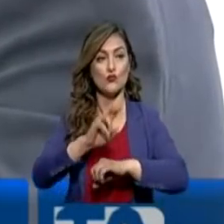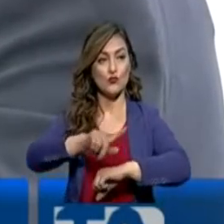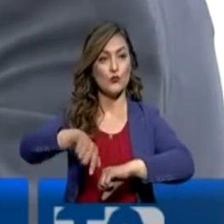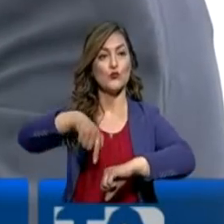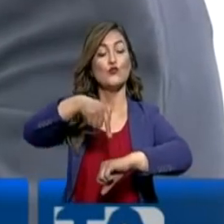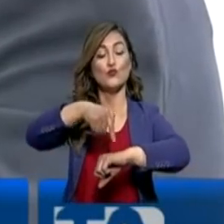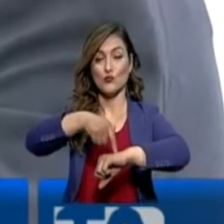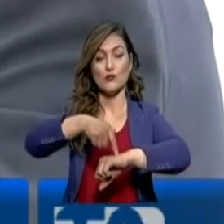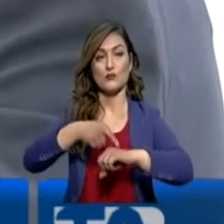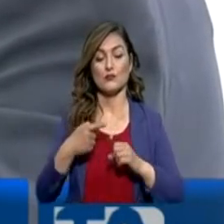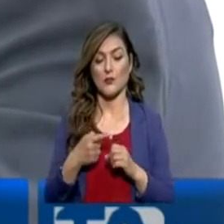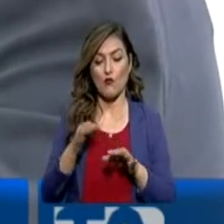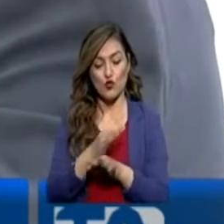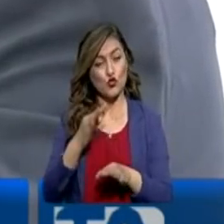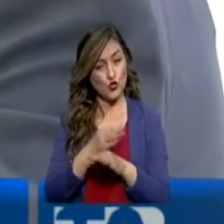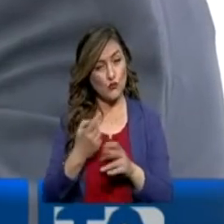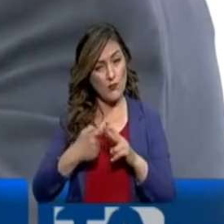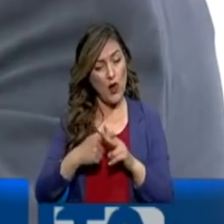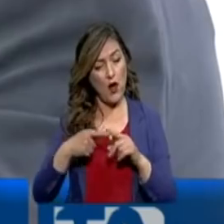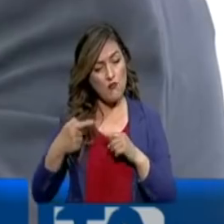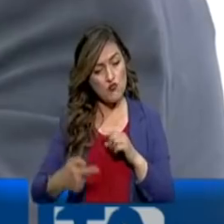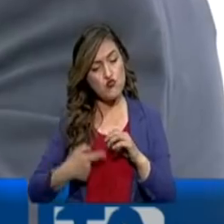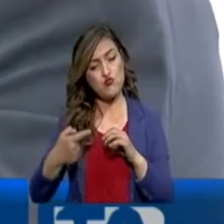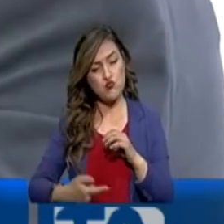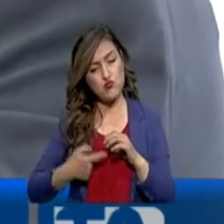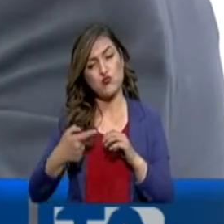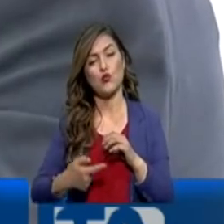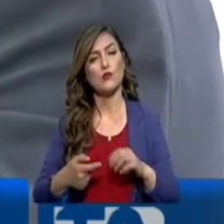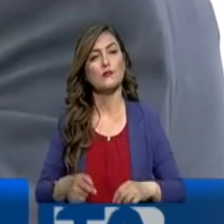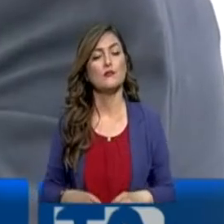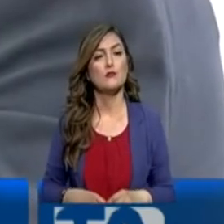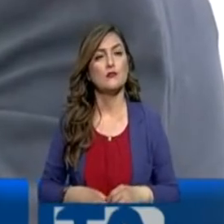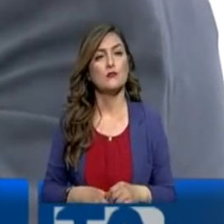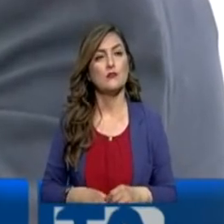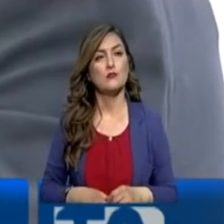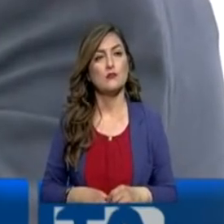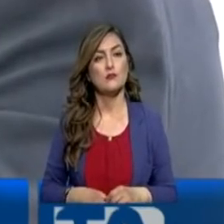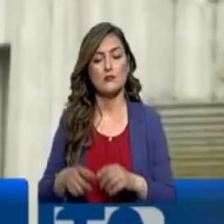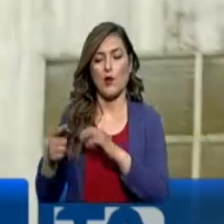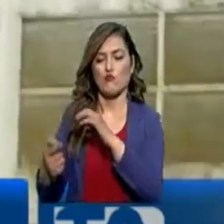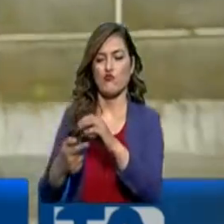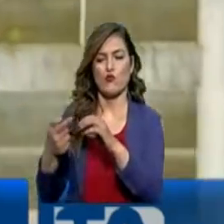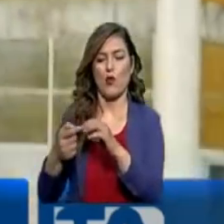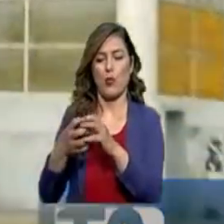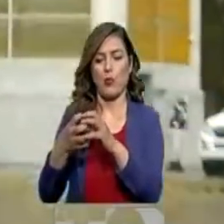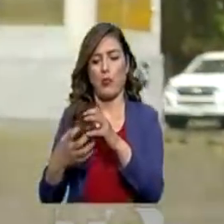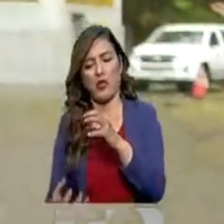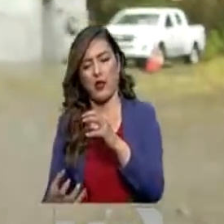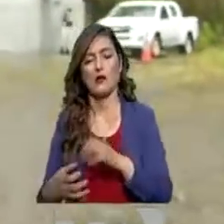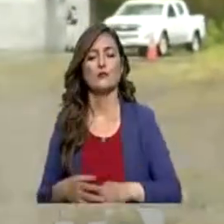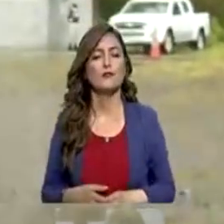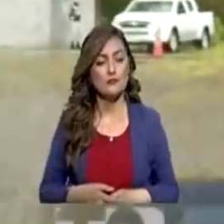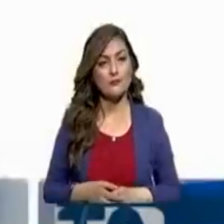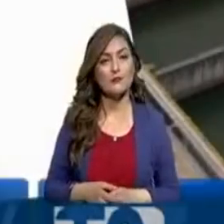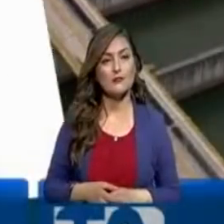haber iniciado el funcionamiento de la central, uno de los cangilones del rodete empezó a desprenderse. Aunque en 2017 el